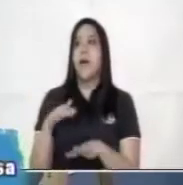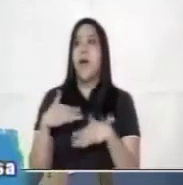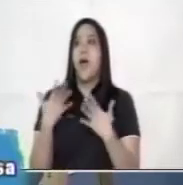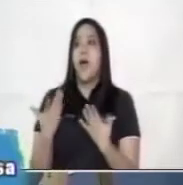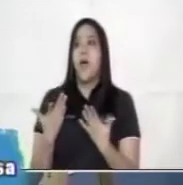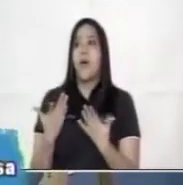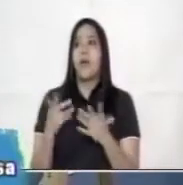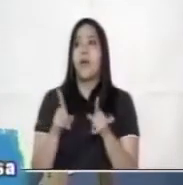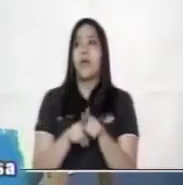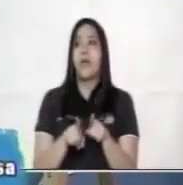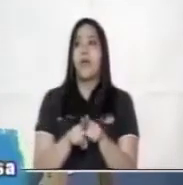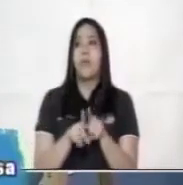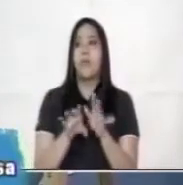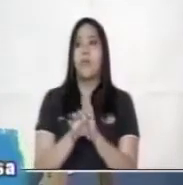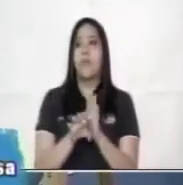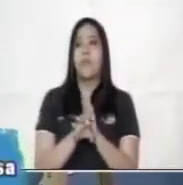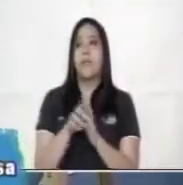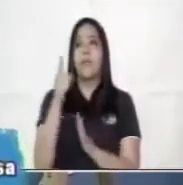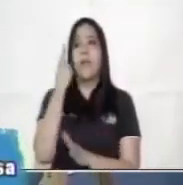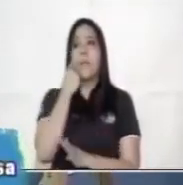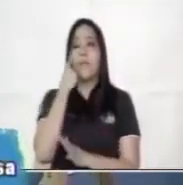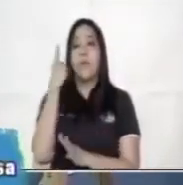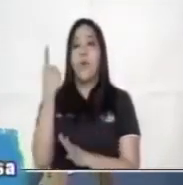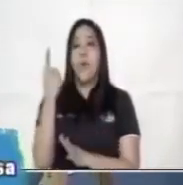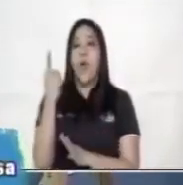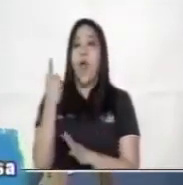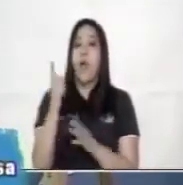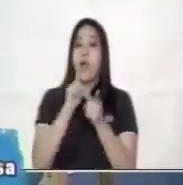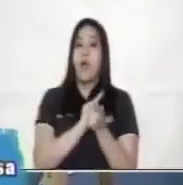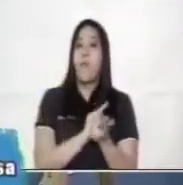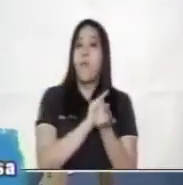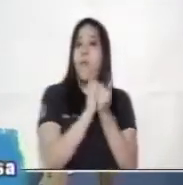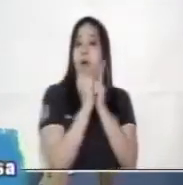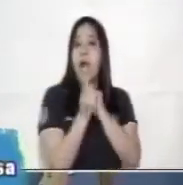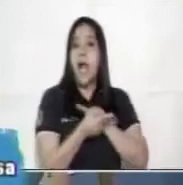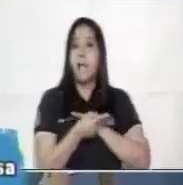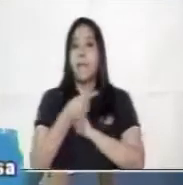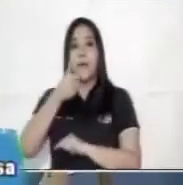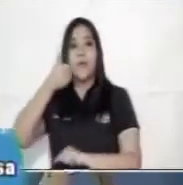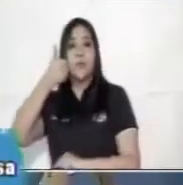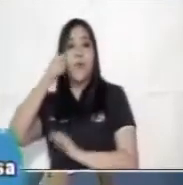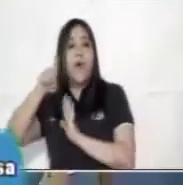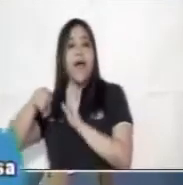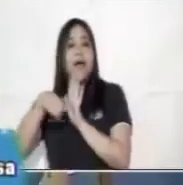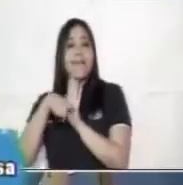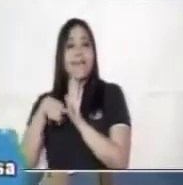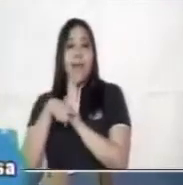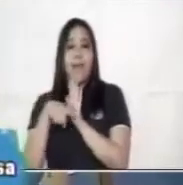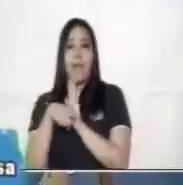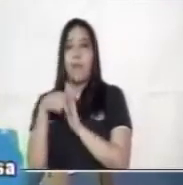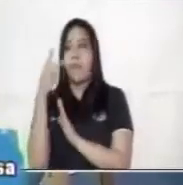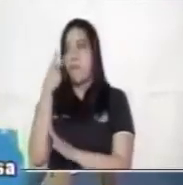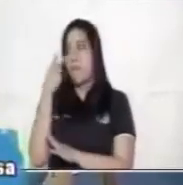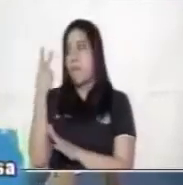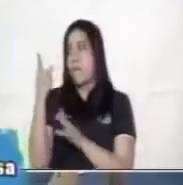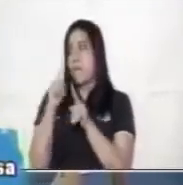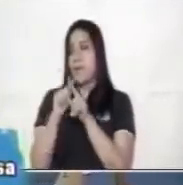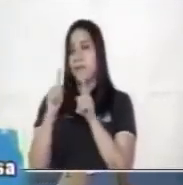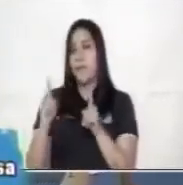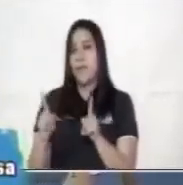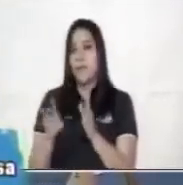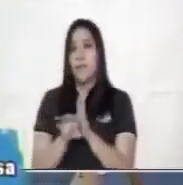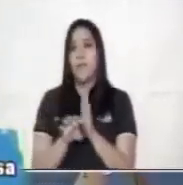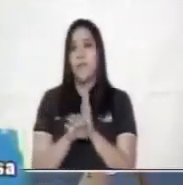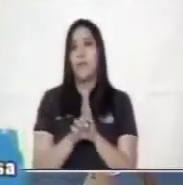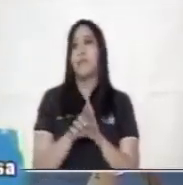comportar cuando A tome valores negativos, cuando A sea negativa. Veamos, cuando X